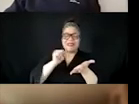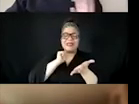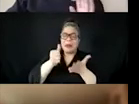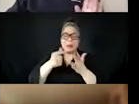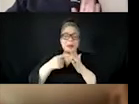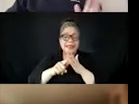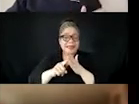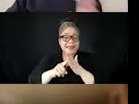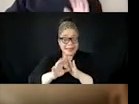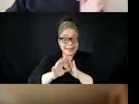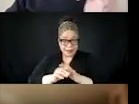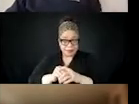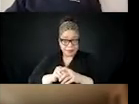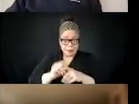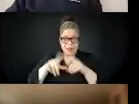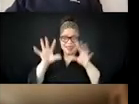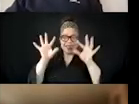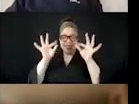quizás